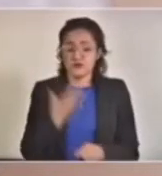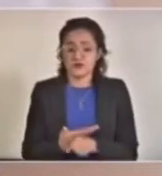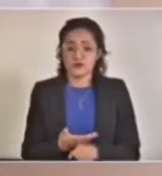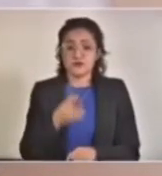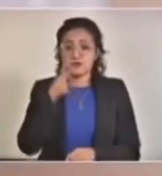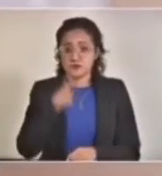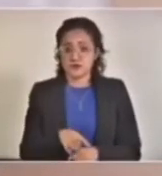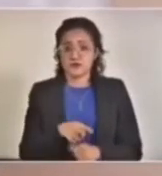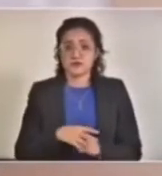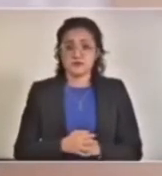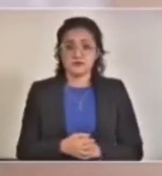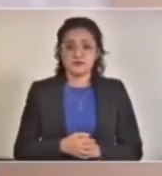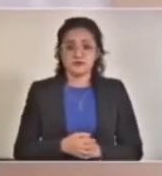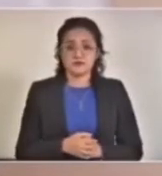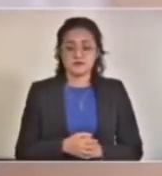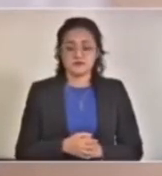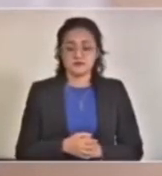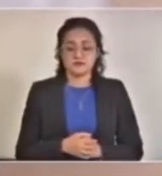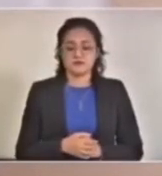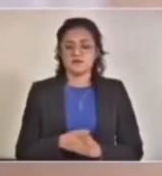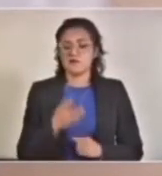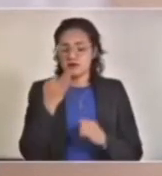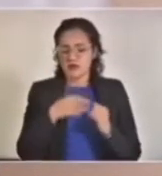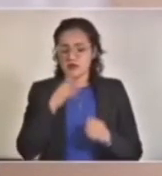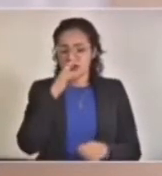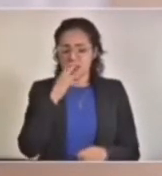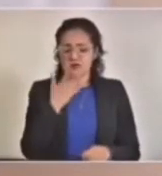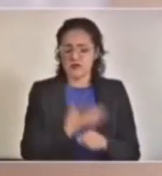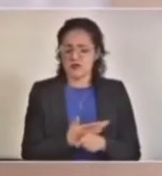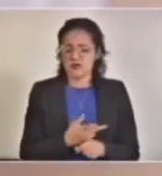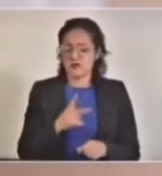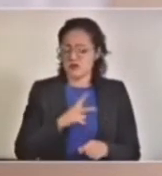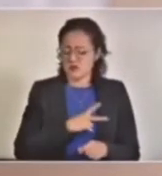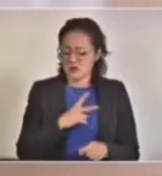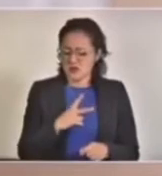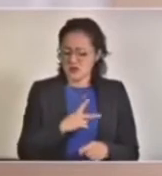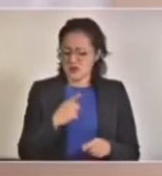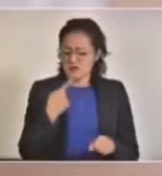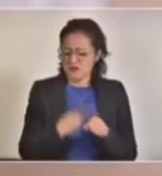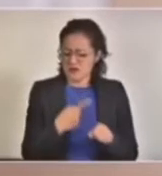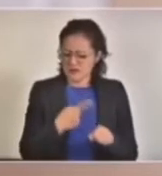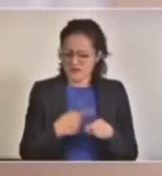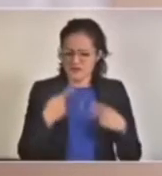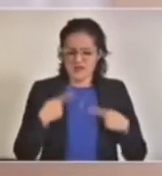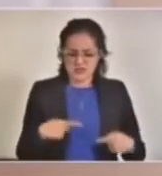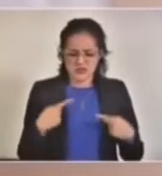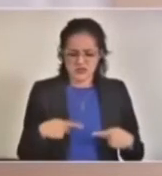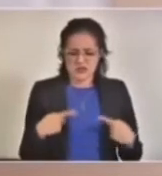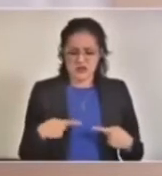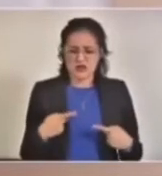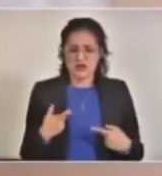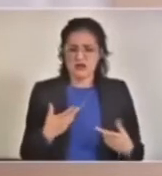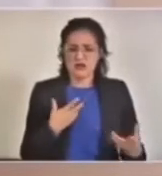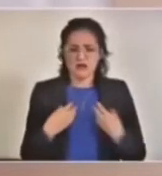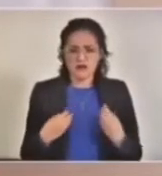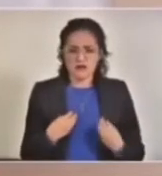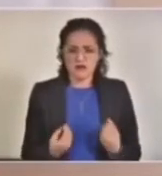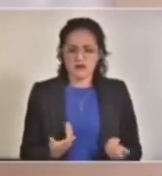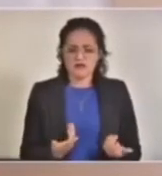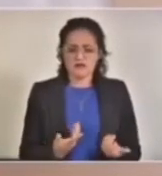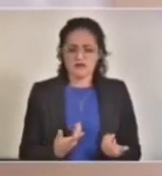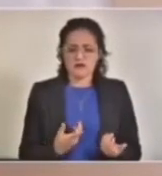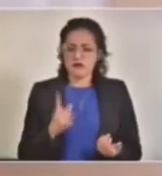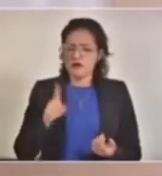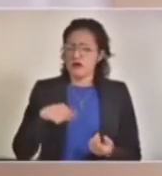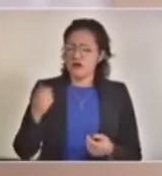porque irresponsabilidad ante ellos ante los contagiados ante